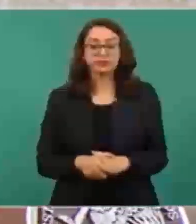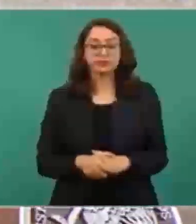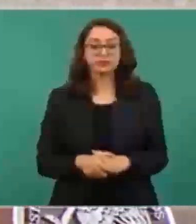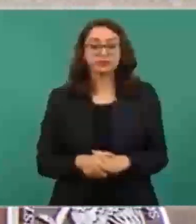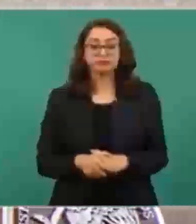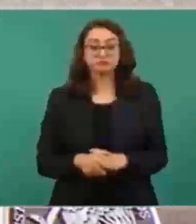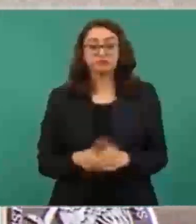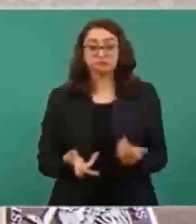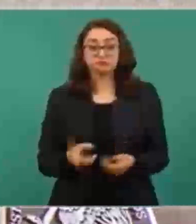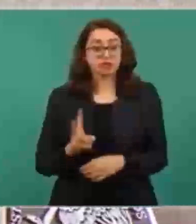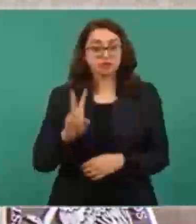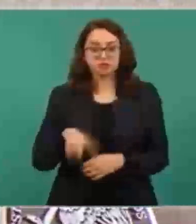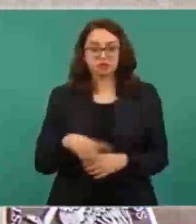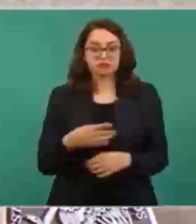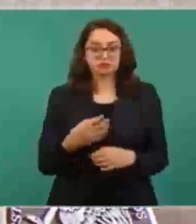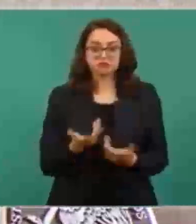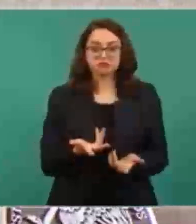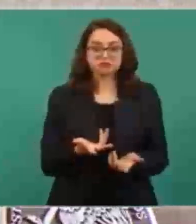Incompatibles, pues.